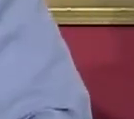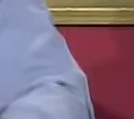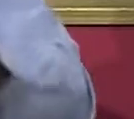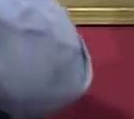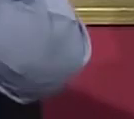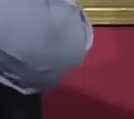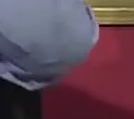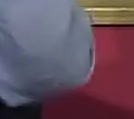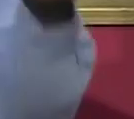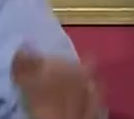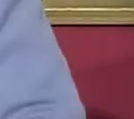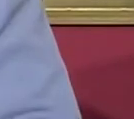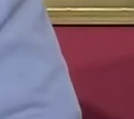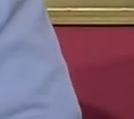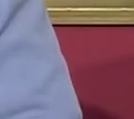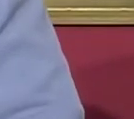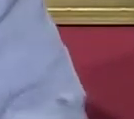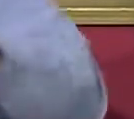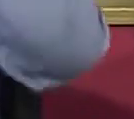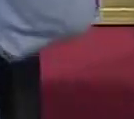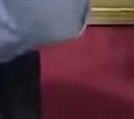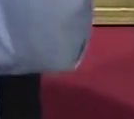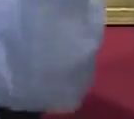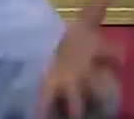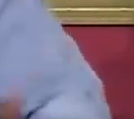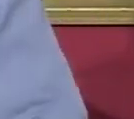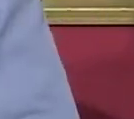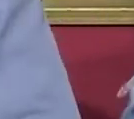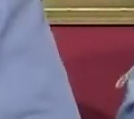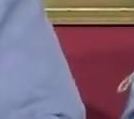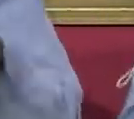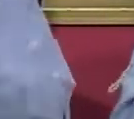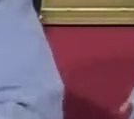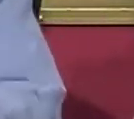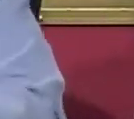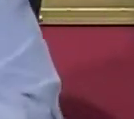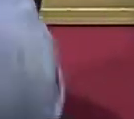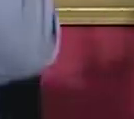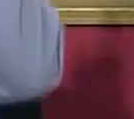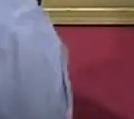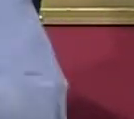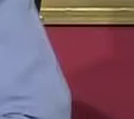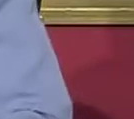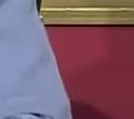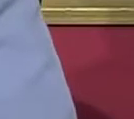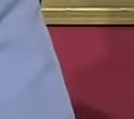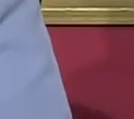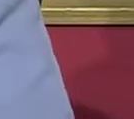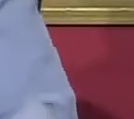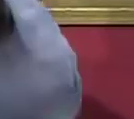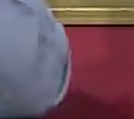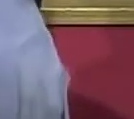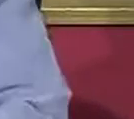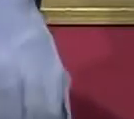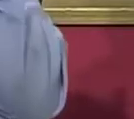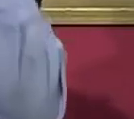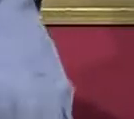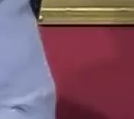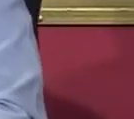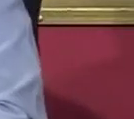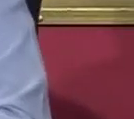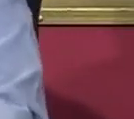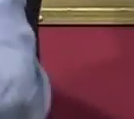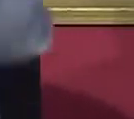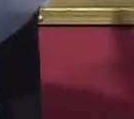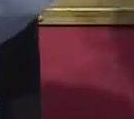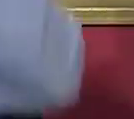a gritar, la gente empezarán a alarmarse de tantas cosas de lo que está sucediendo. Pero nosotros como iglesia del Señor